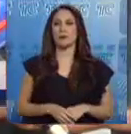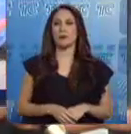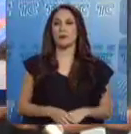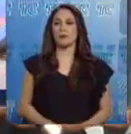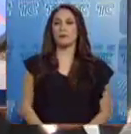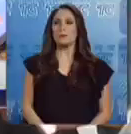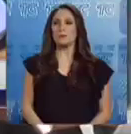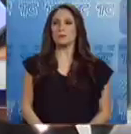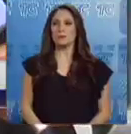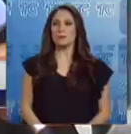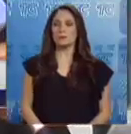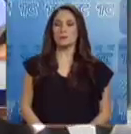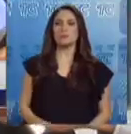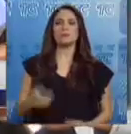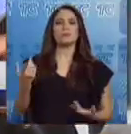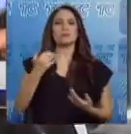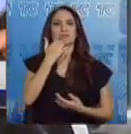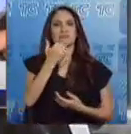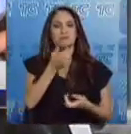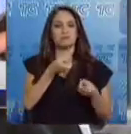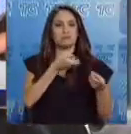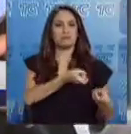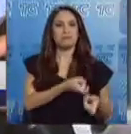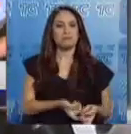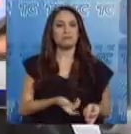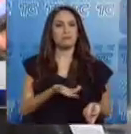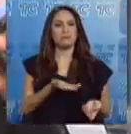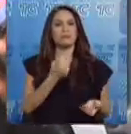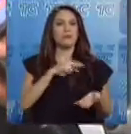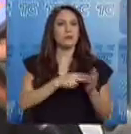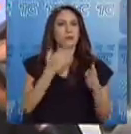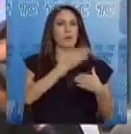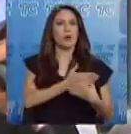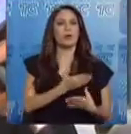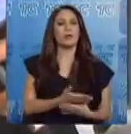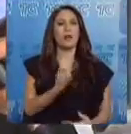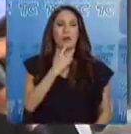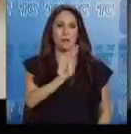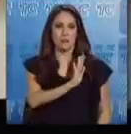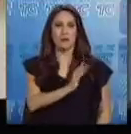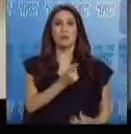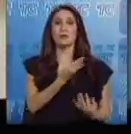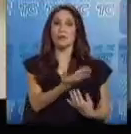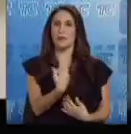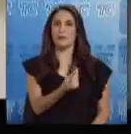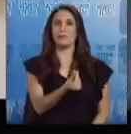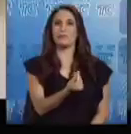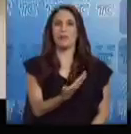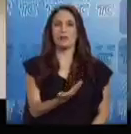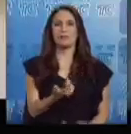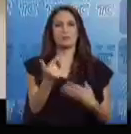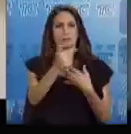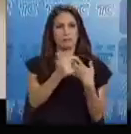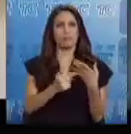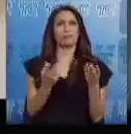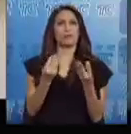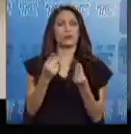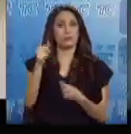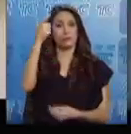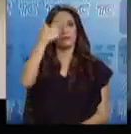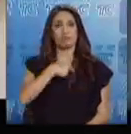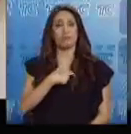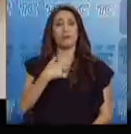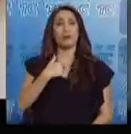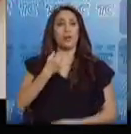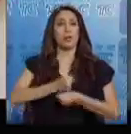empacho en proferir amenazas, intimidaciones, extorsiones, pidiéndoles dinero. Miguel Torres, agricultor mestizo